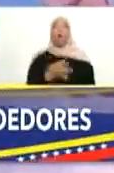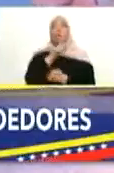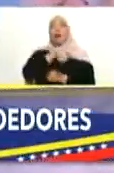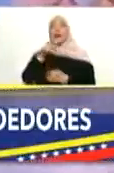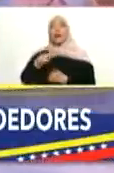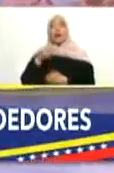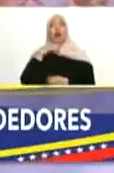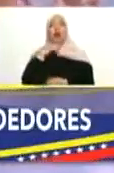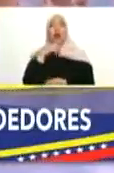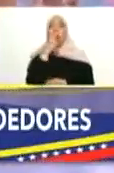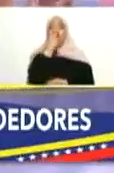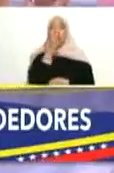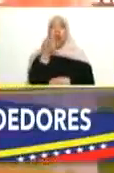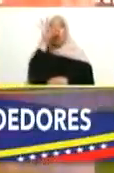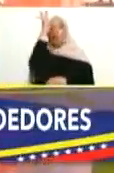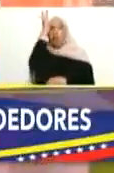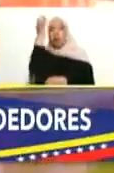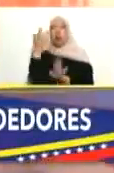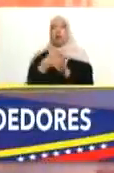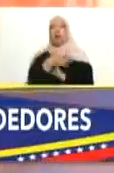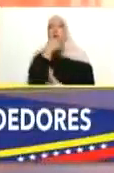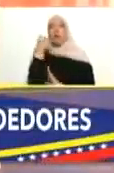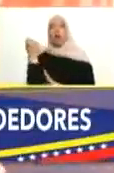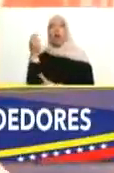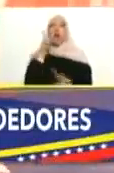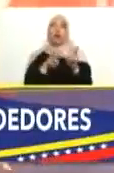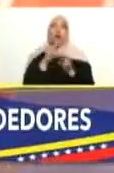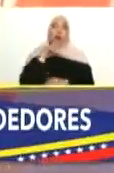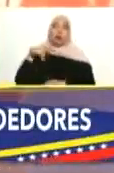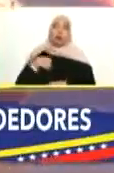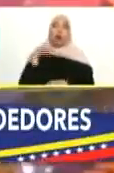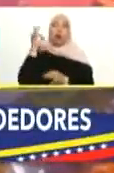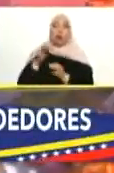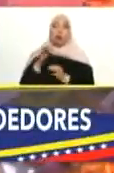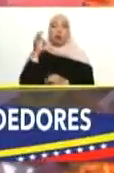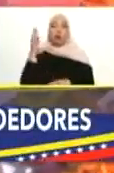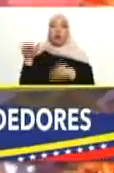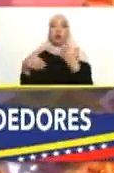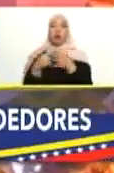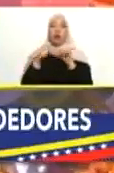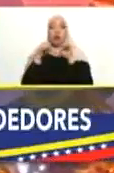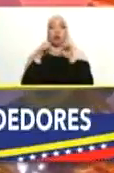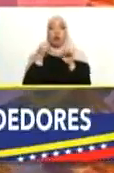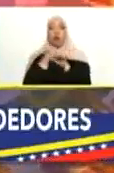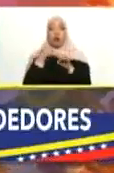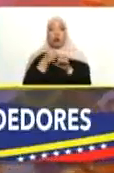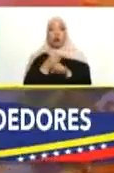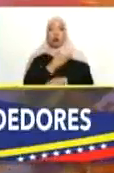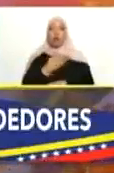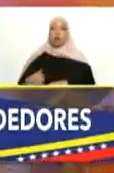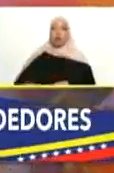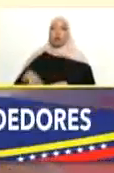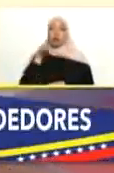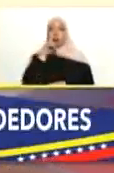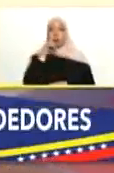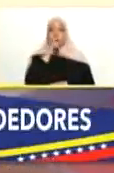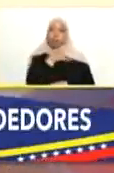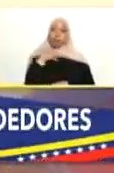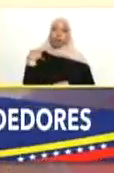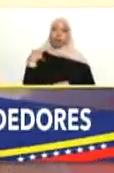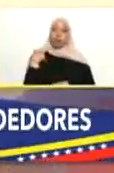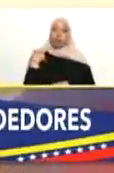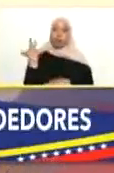parque nacional. Y Falcón, uno de los mejores destinos por excelencia y que vamos a seguir consolidándolo, presidente. Así que yo quisiera